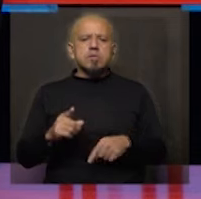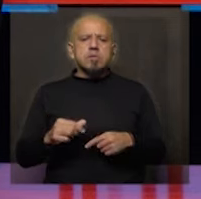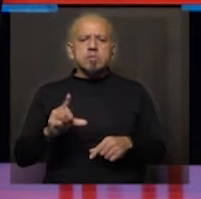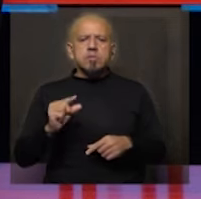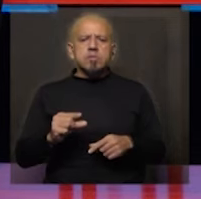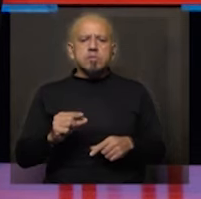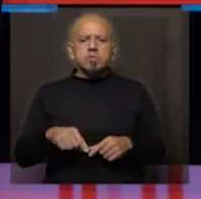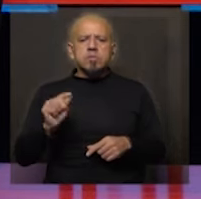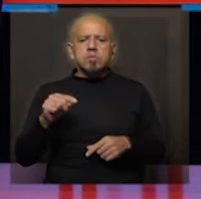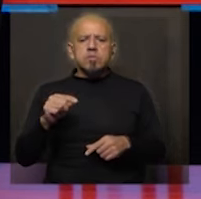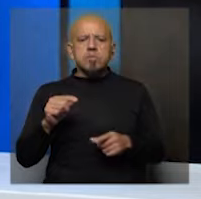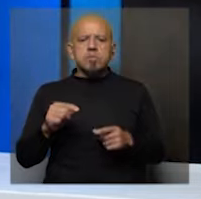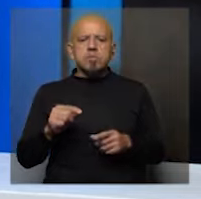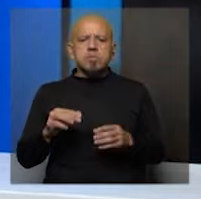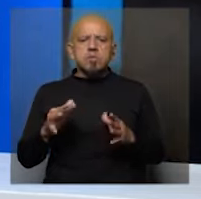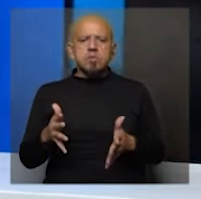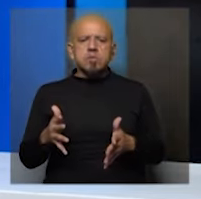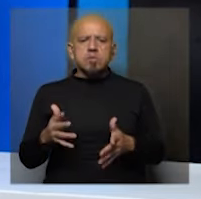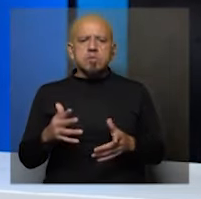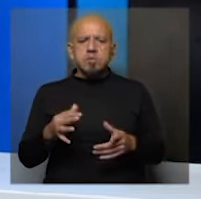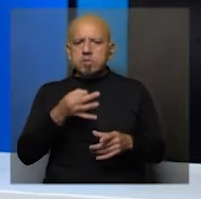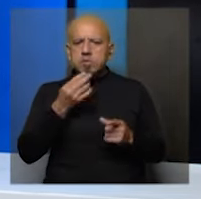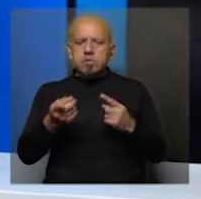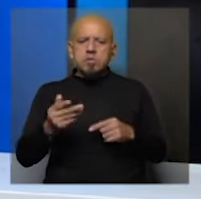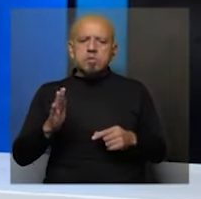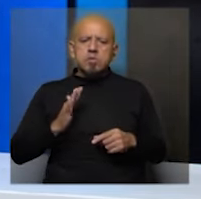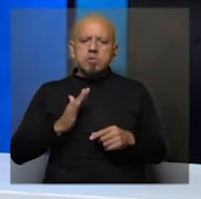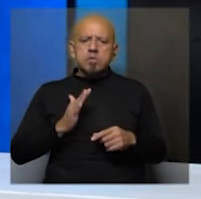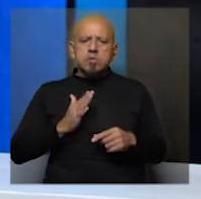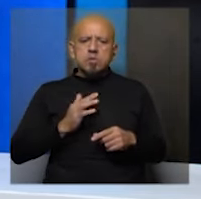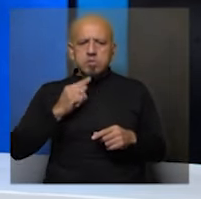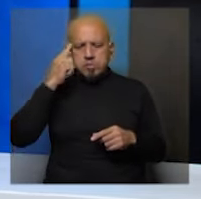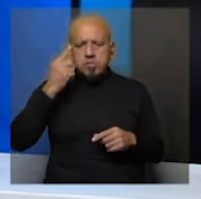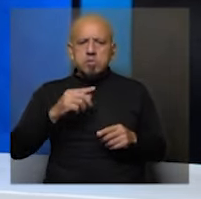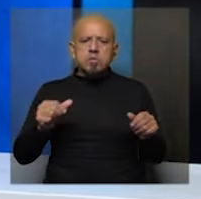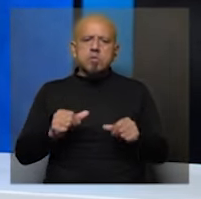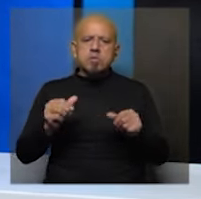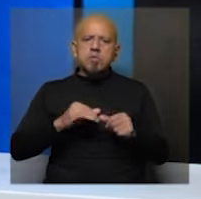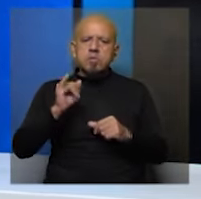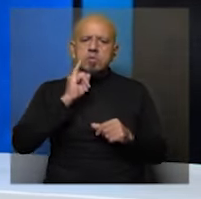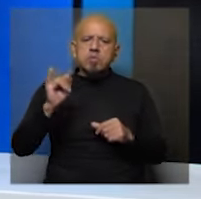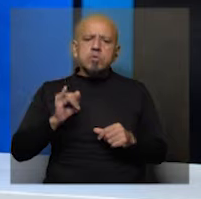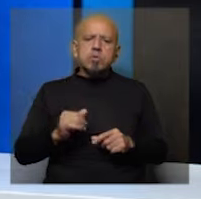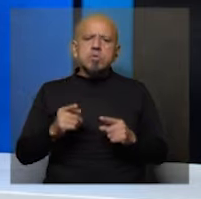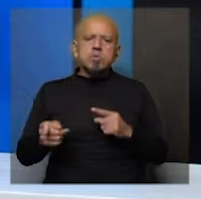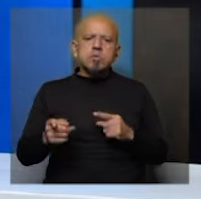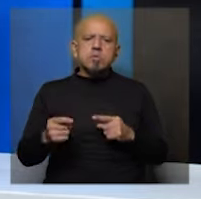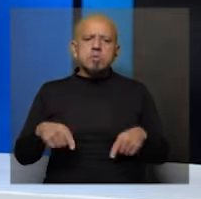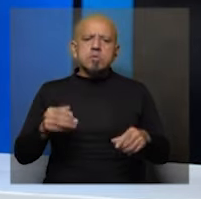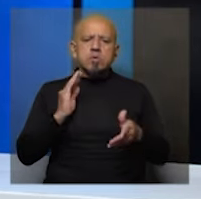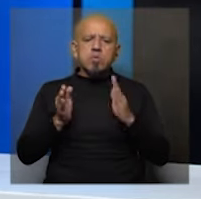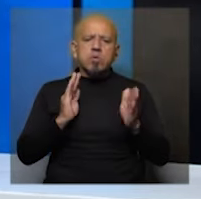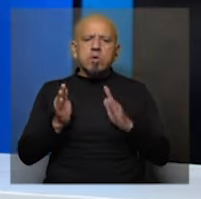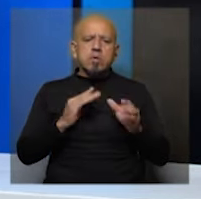te leí en Twitter eh que sugerí recomendas a las mujeres que estaban pensando hacer una denuncia eh que recurriera a abogadas